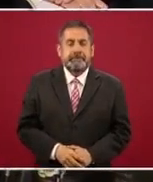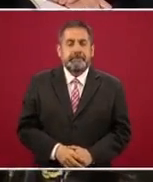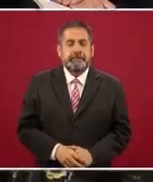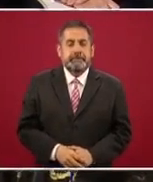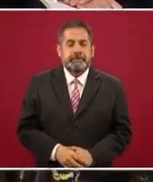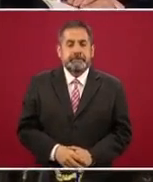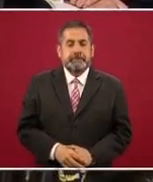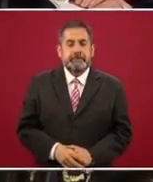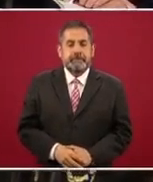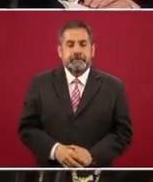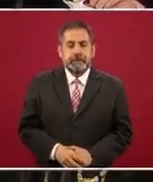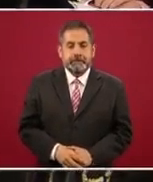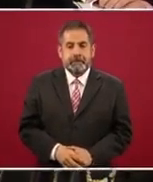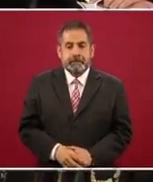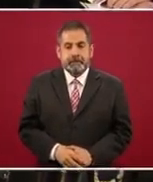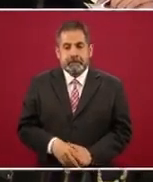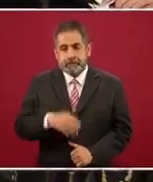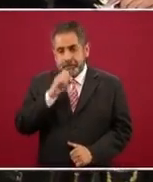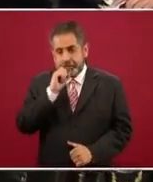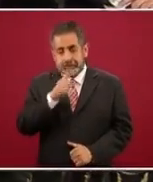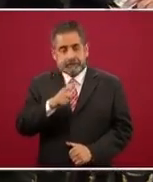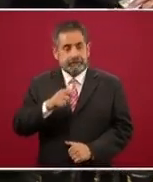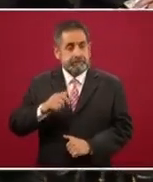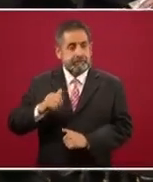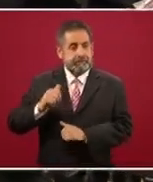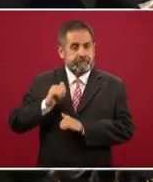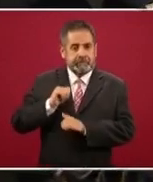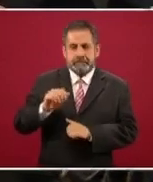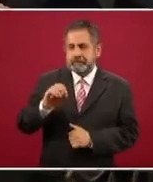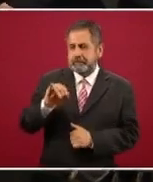Y al almirante Ojeda.